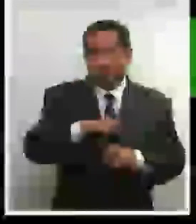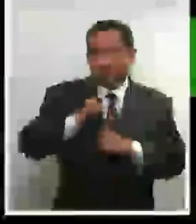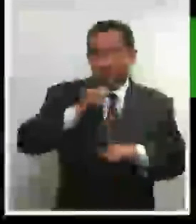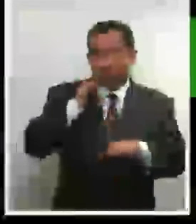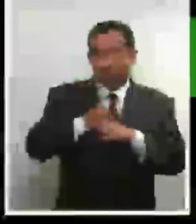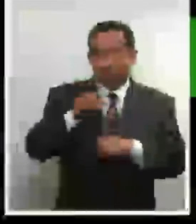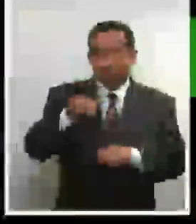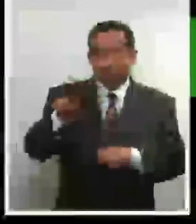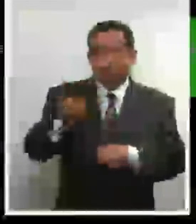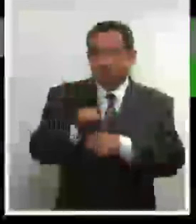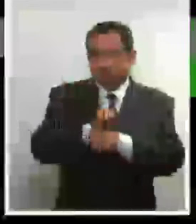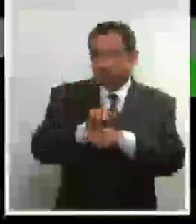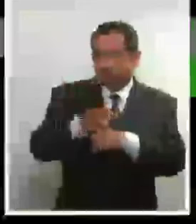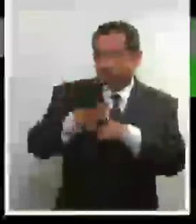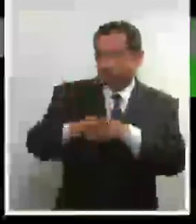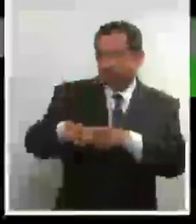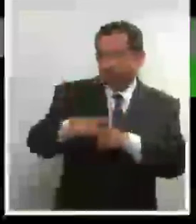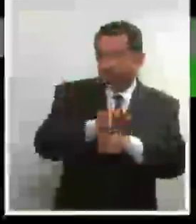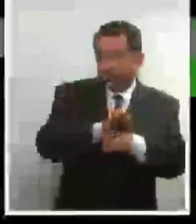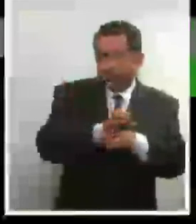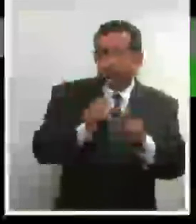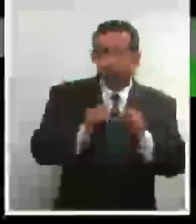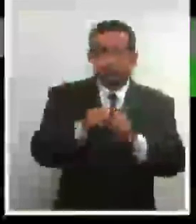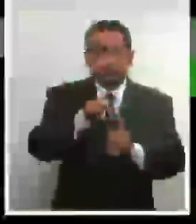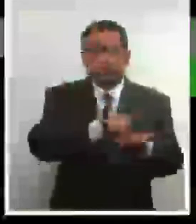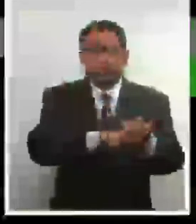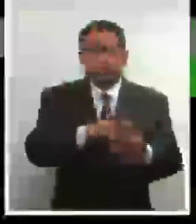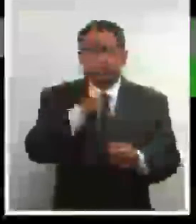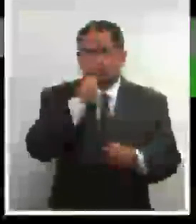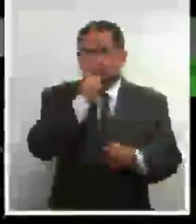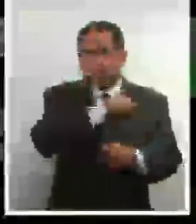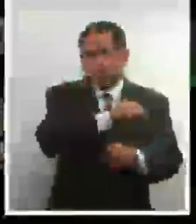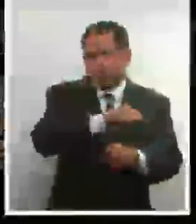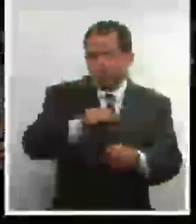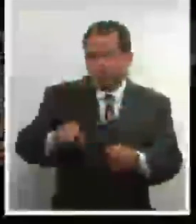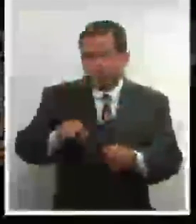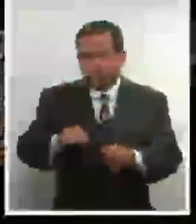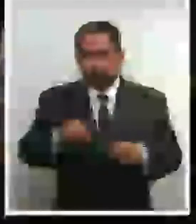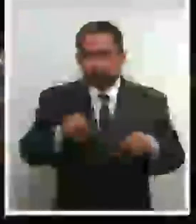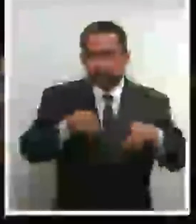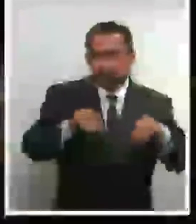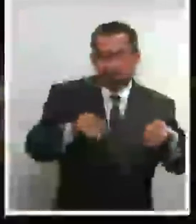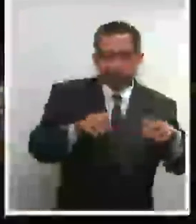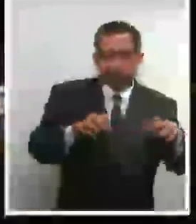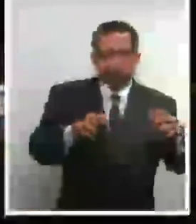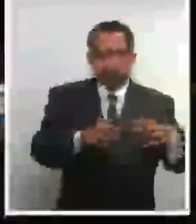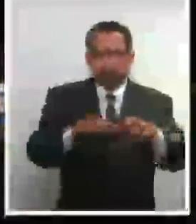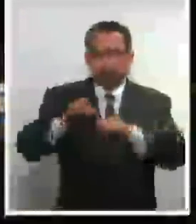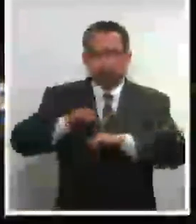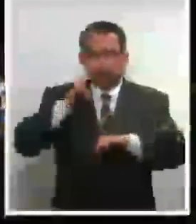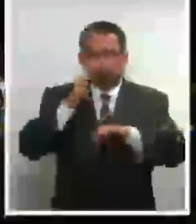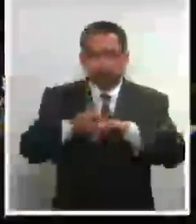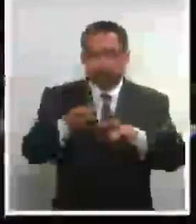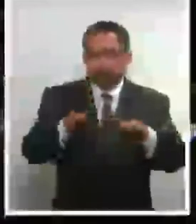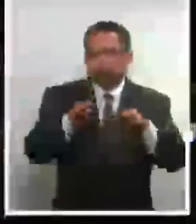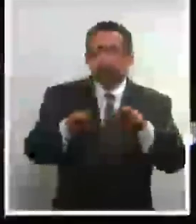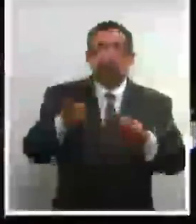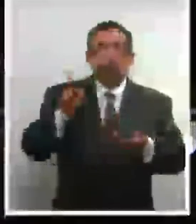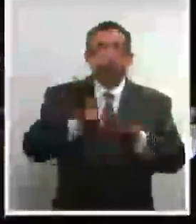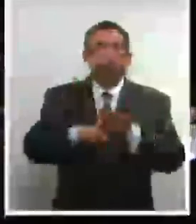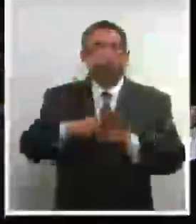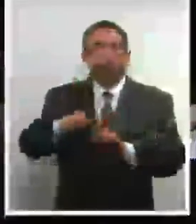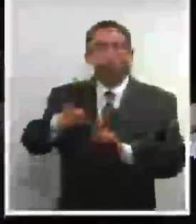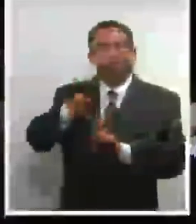corresponde al Ministerio Público y a las policías, las cuales actuarán bajo la conducción y mando de